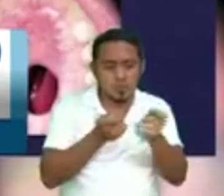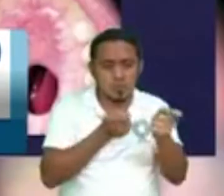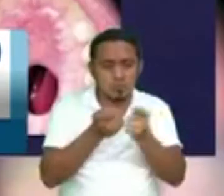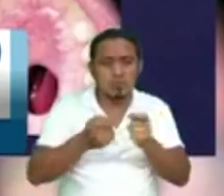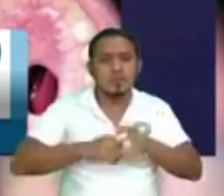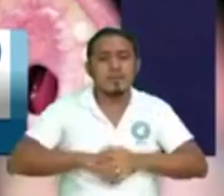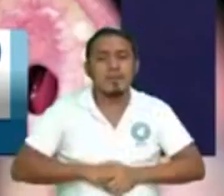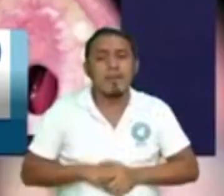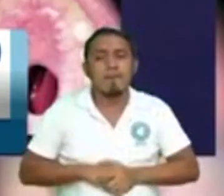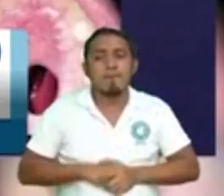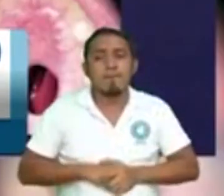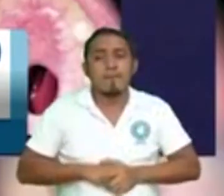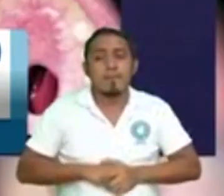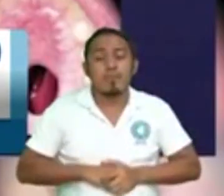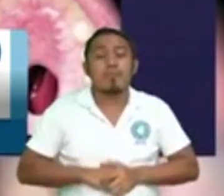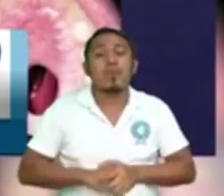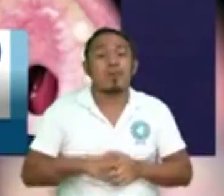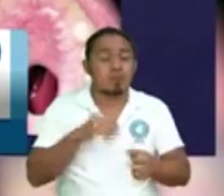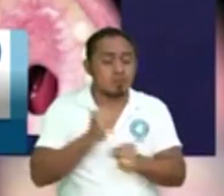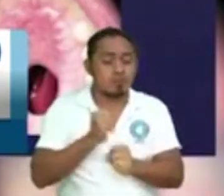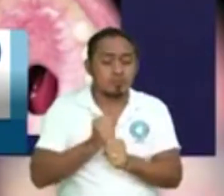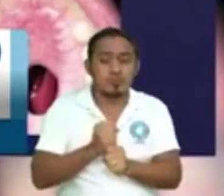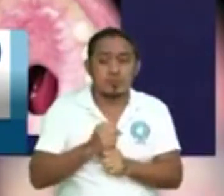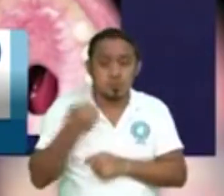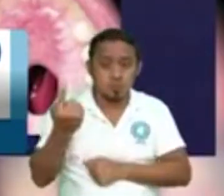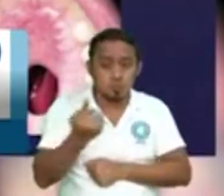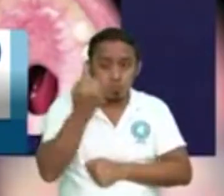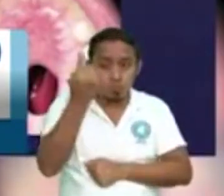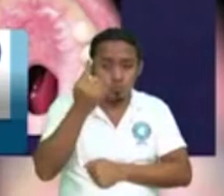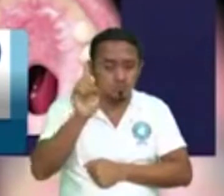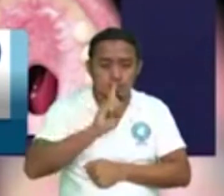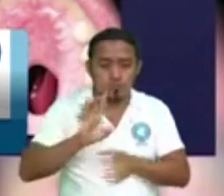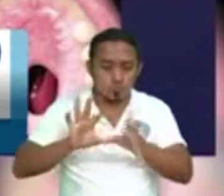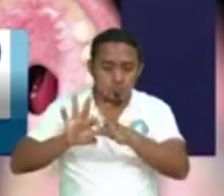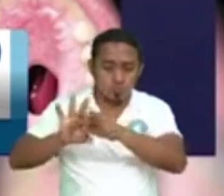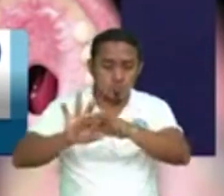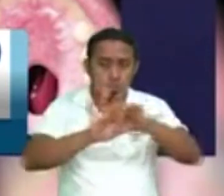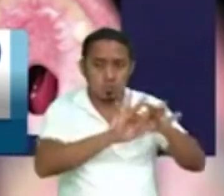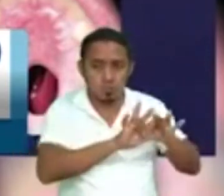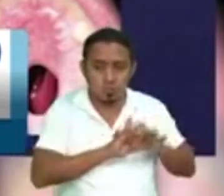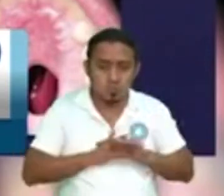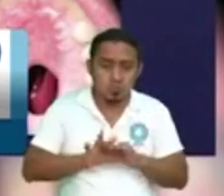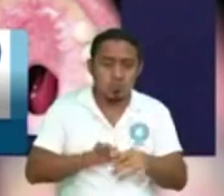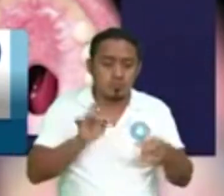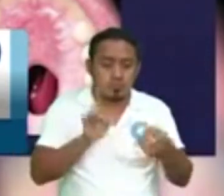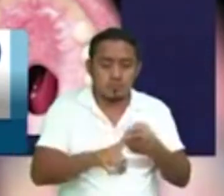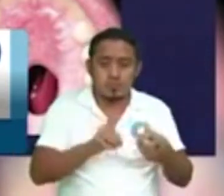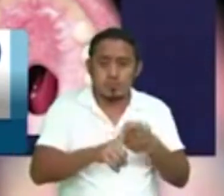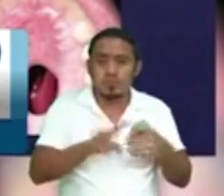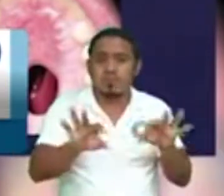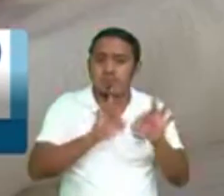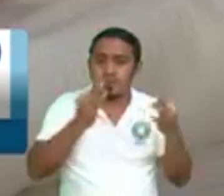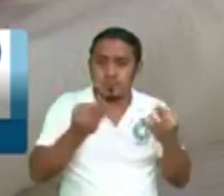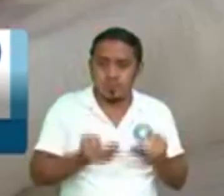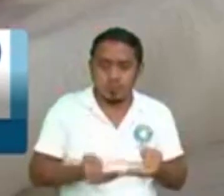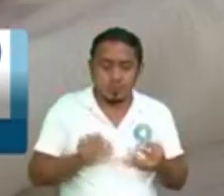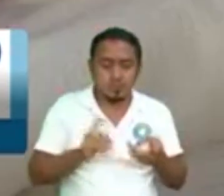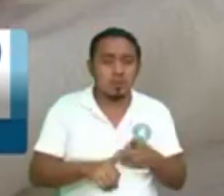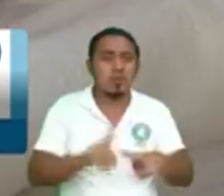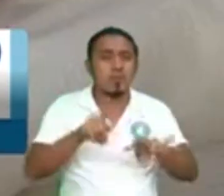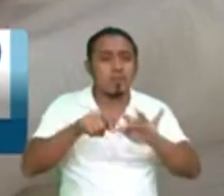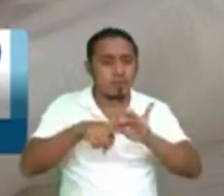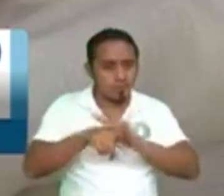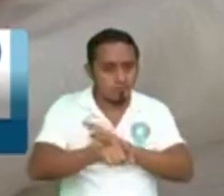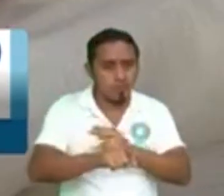Realmente el abordaje tiene que ser en conjunto, no solamente la parte ginecología, tiene que influir tanto la familia, la parte